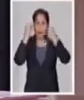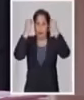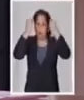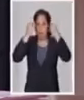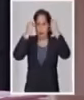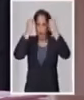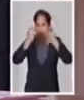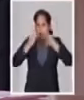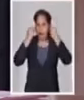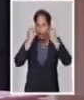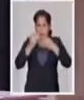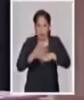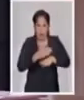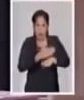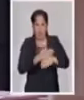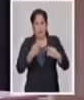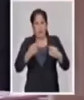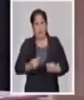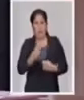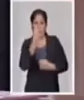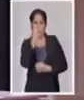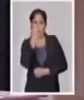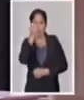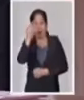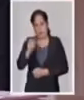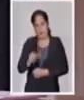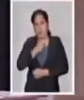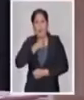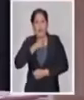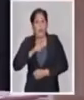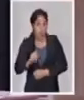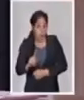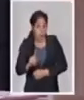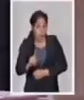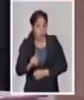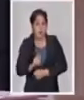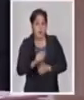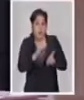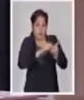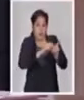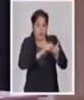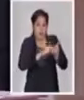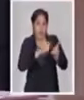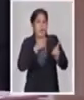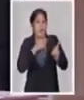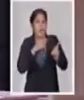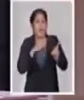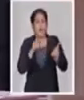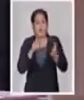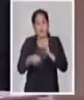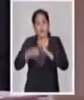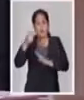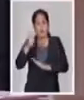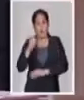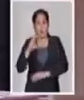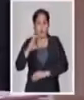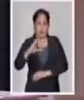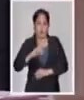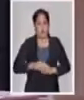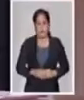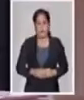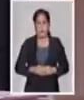integrado, armónico de qué debía consumir una persona, en bienes y en servicios. Y se fijó una tarifa,